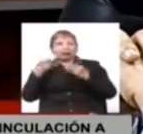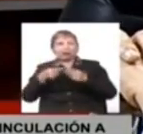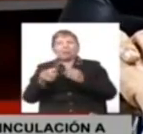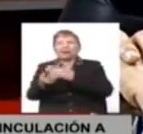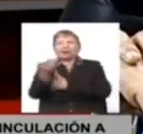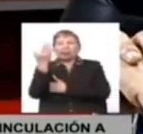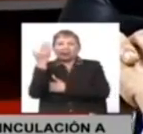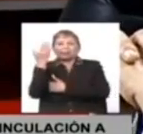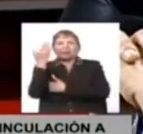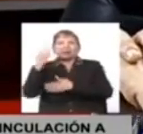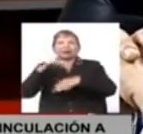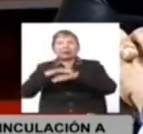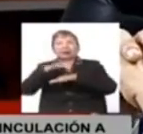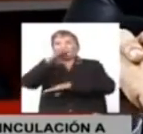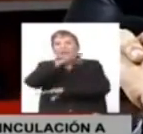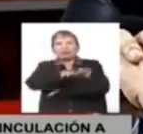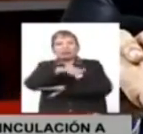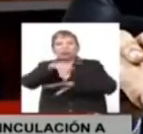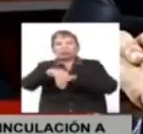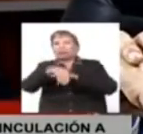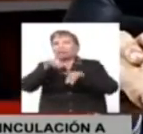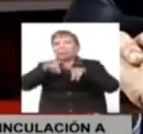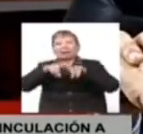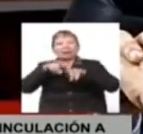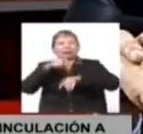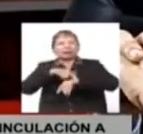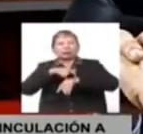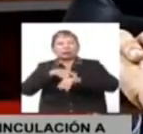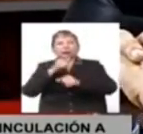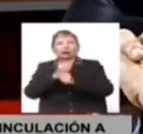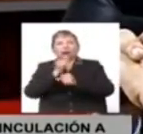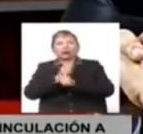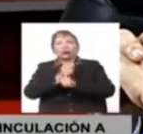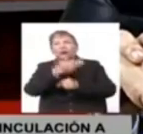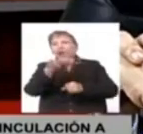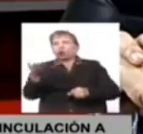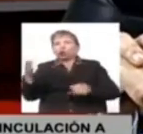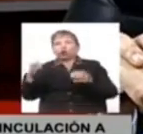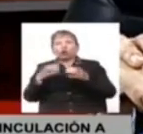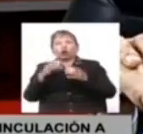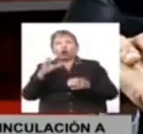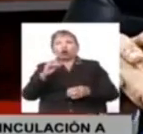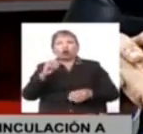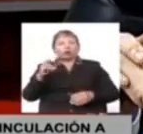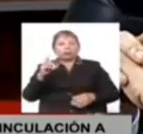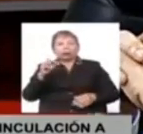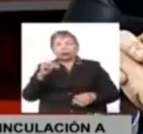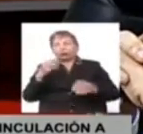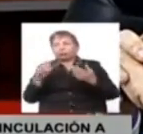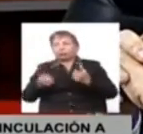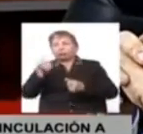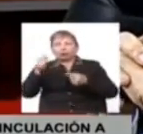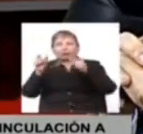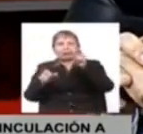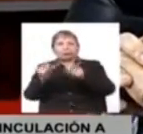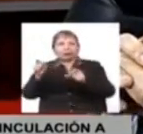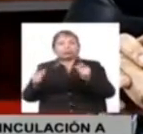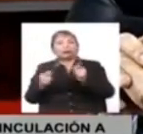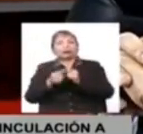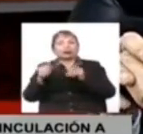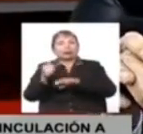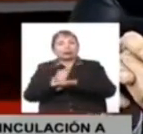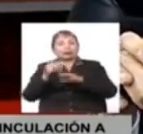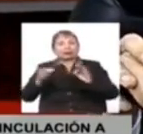prematuro. ¿Hacia dónde nos está conduciendo toda esta situación en el ámbito jurídico, en el ámbito del respeto del marco legal,